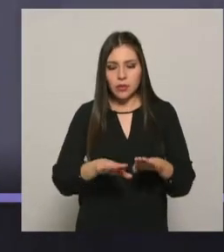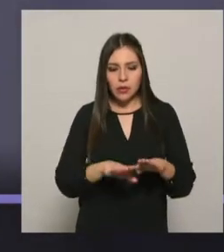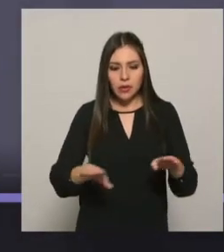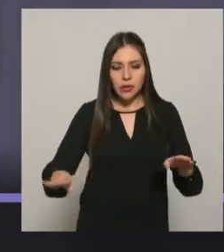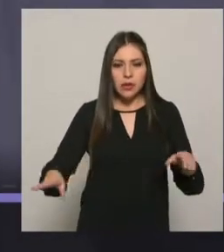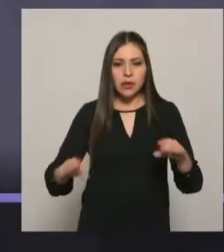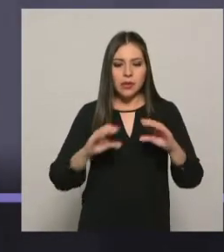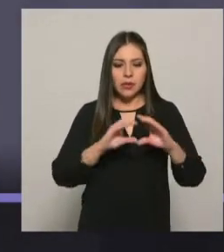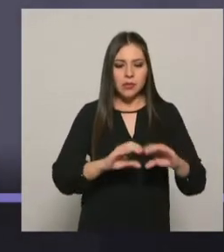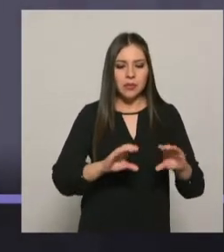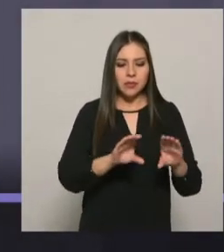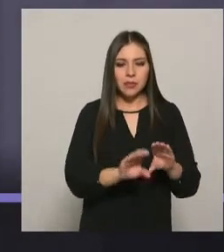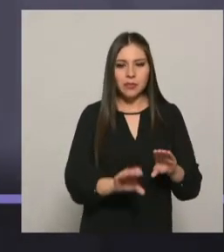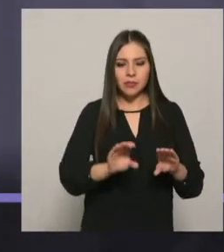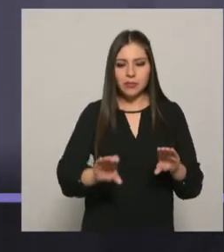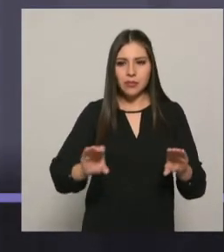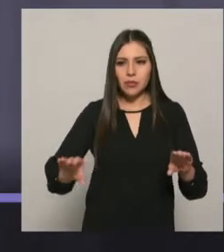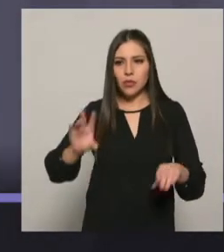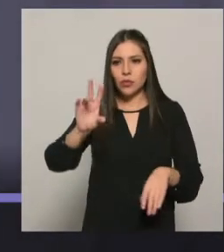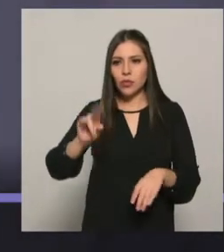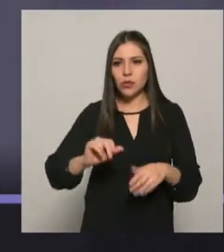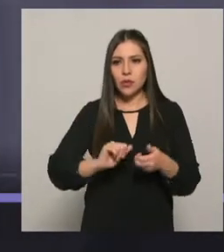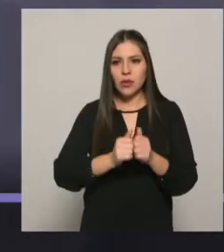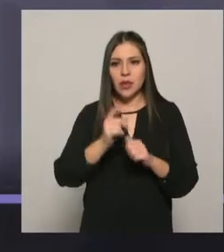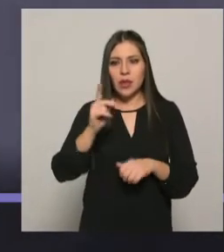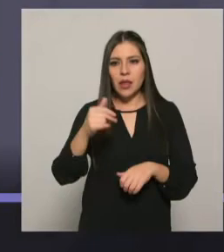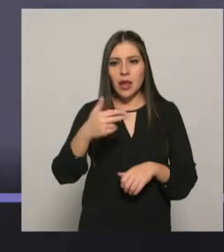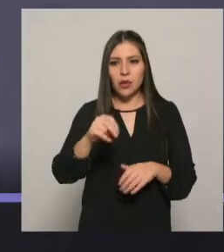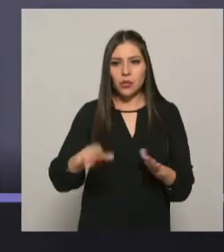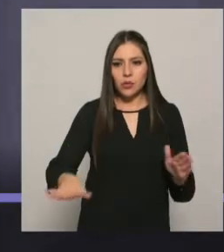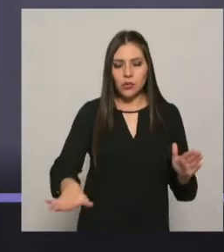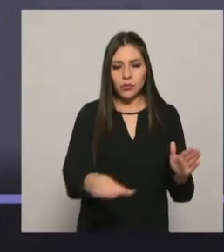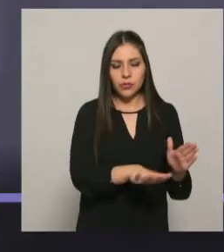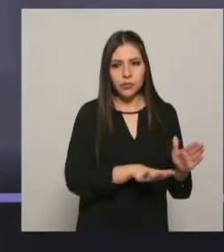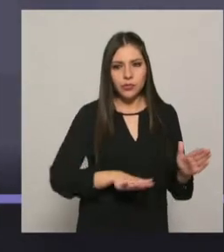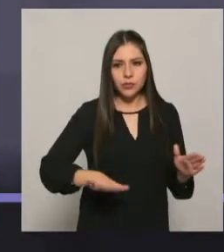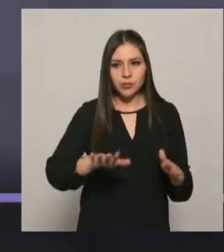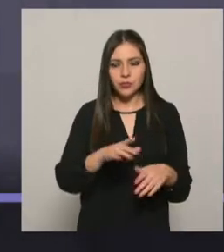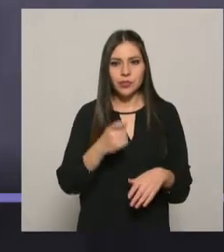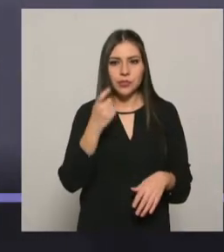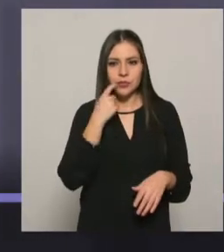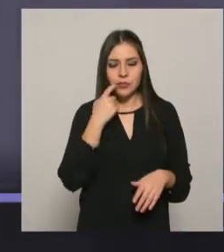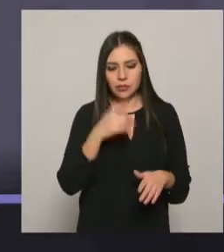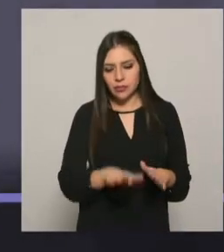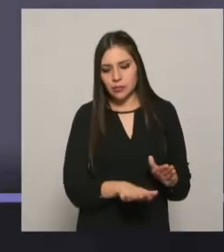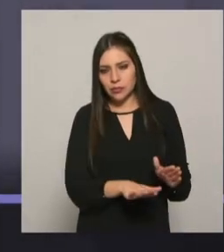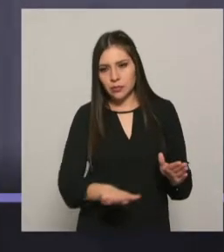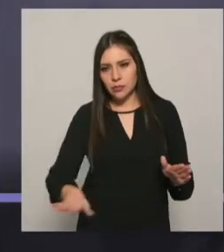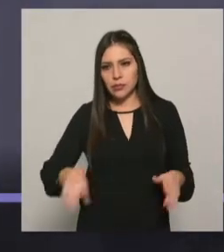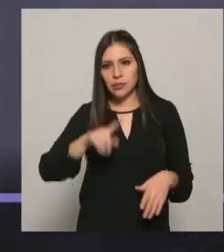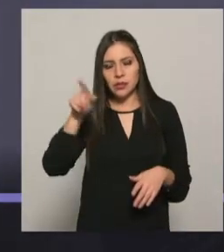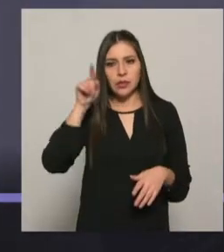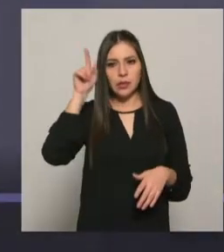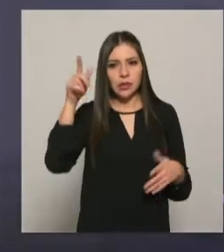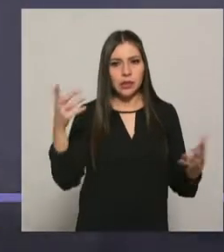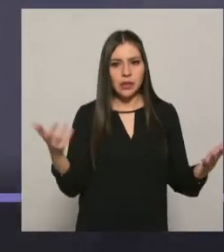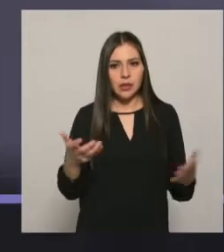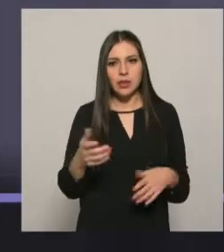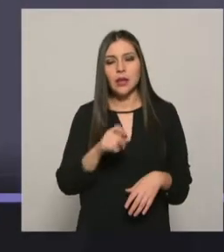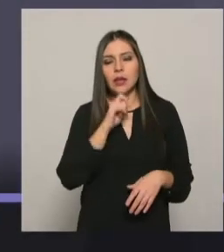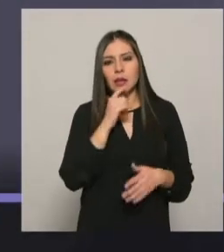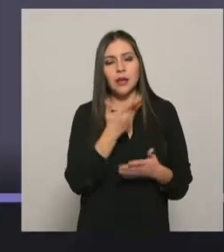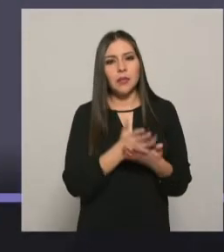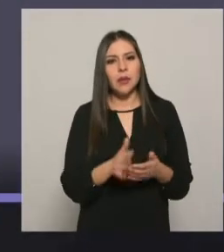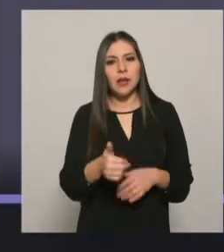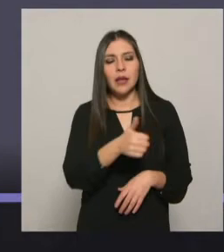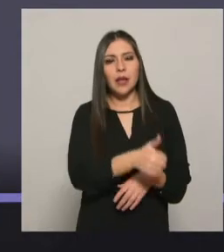tabiques para que no quede dañado. Es lo que hacemos allá, y también en cada uno de